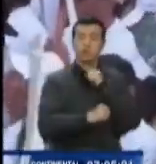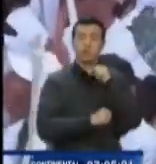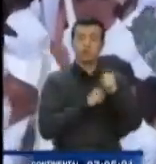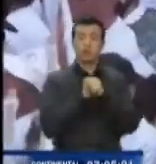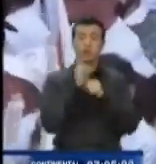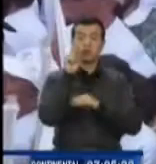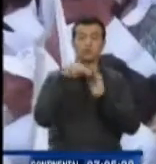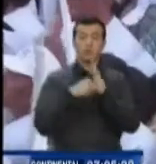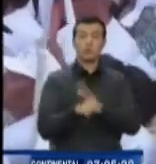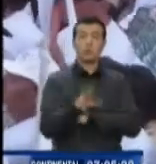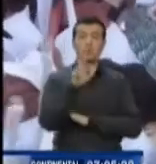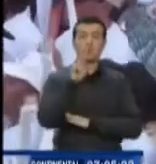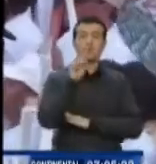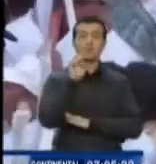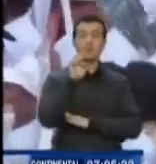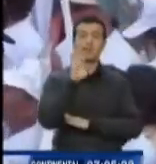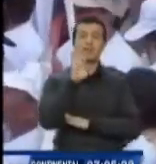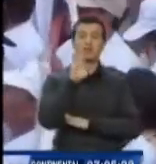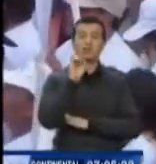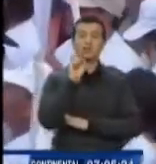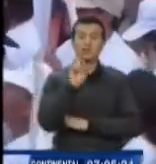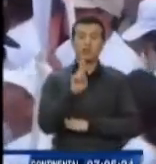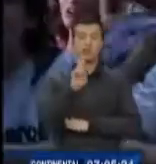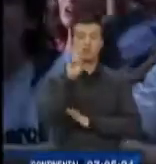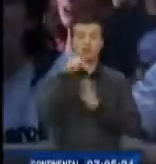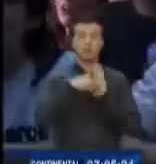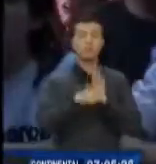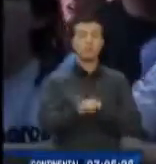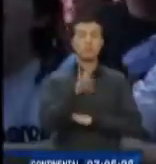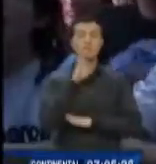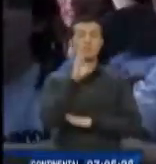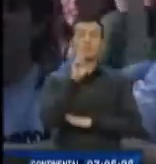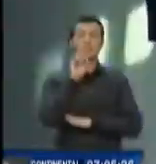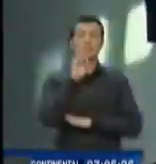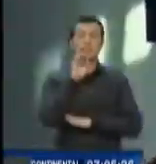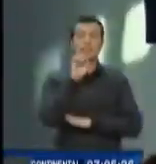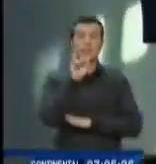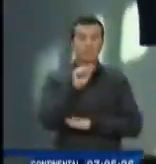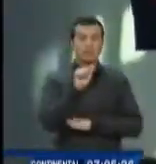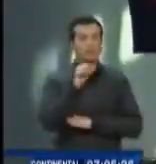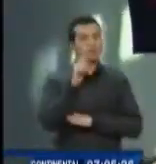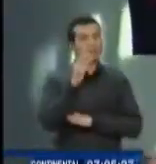desde el 2003 con Néstor Kirchner y luego en el 2007 con Cristina Fernández. Fanny Lara, Ecuador TV.